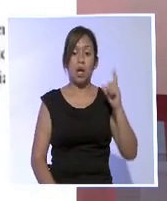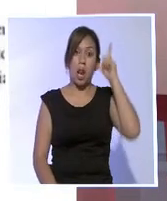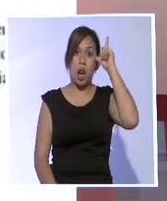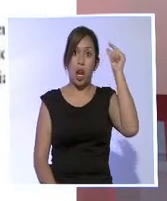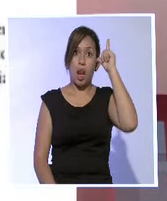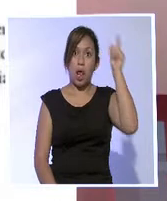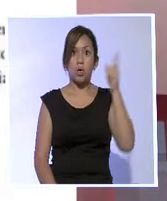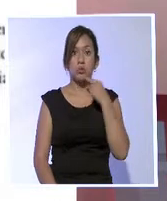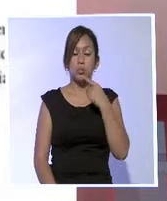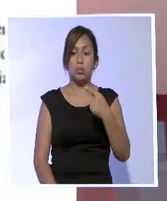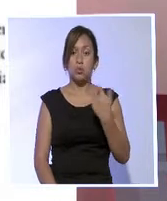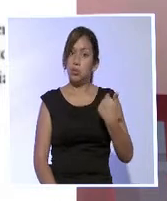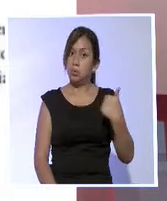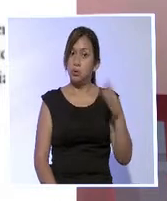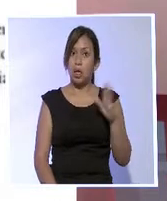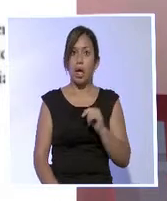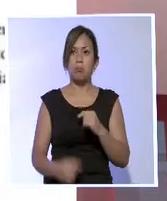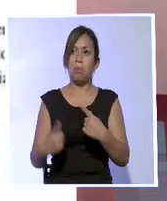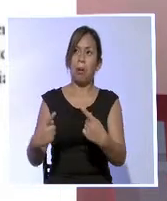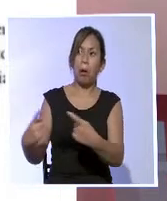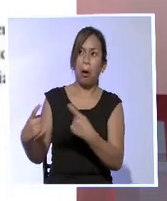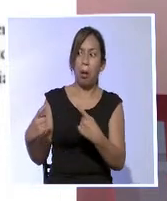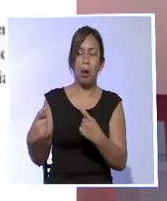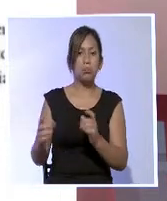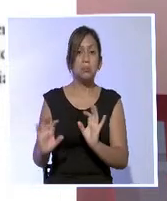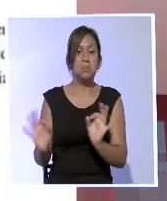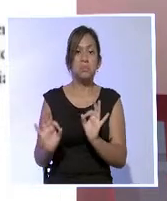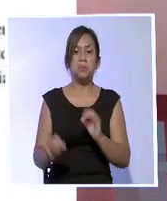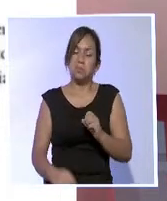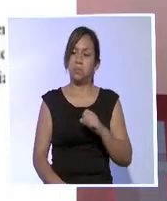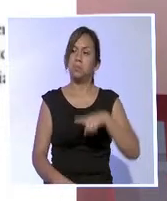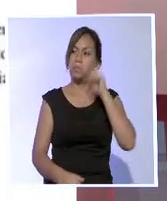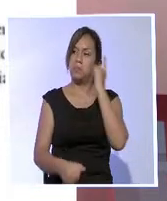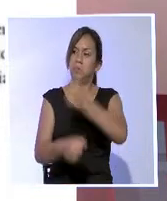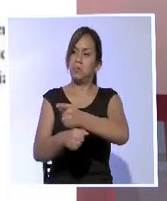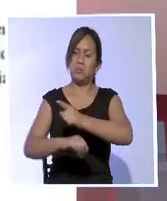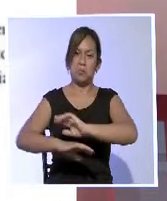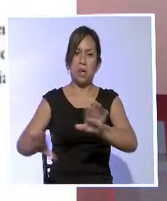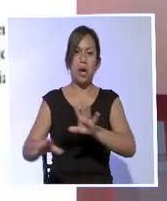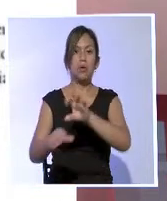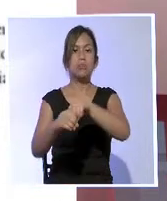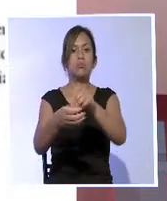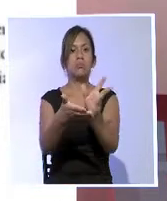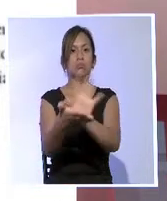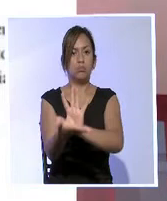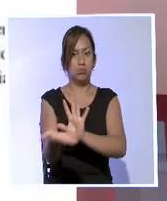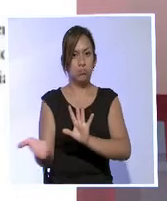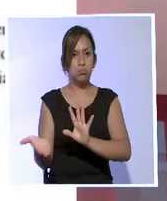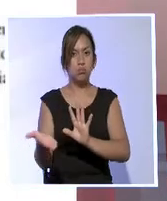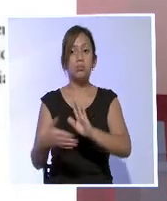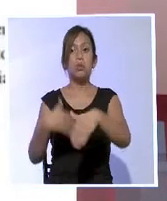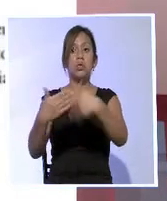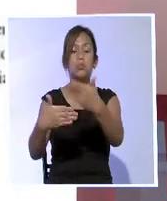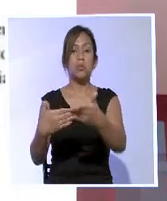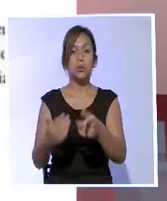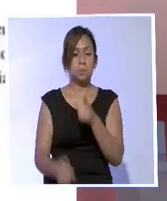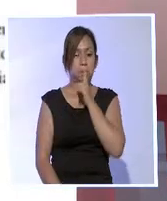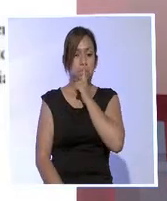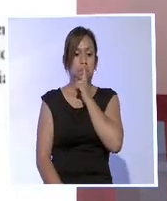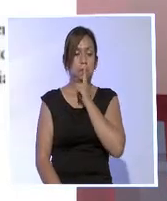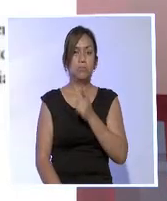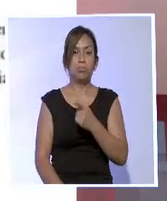adelantó de manera inconsulta la posición de la alianza en la asamblea nacional según el comunicado del movimiento